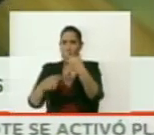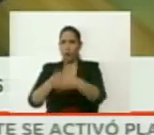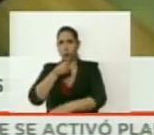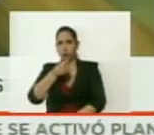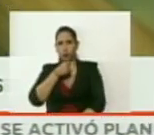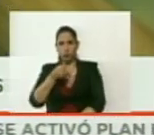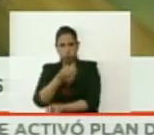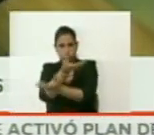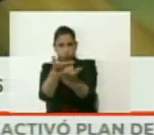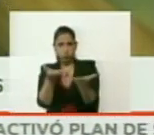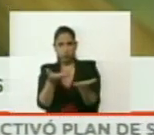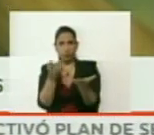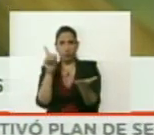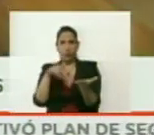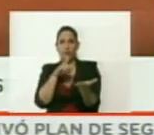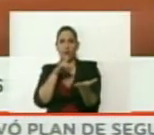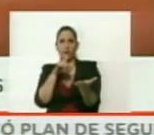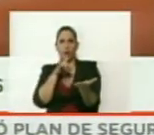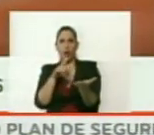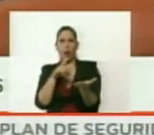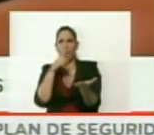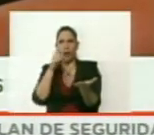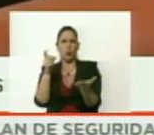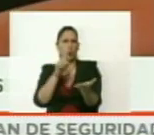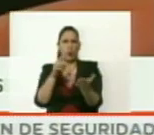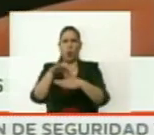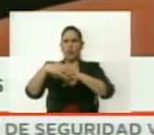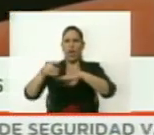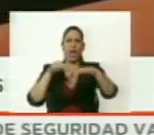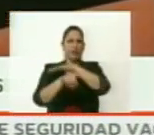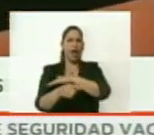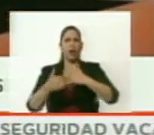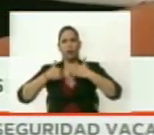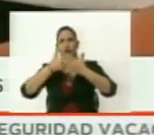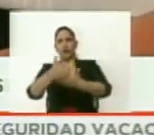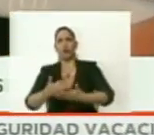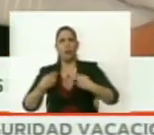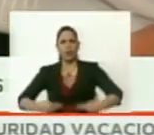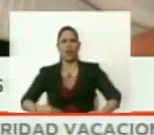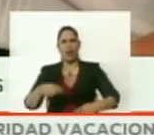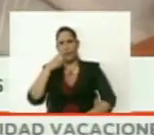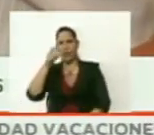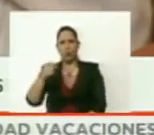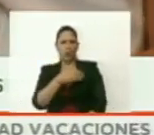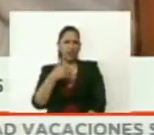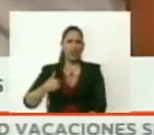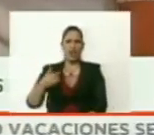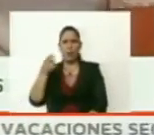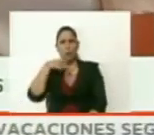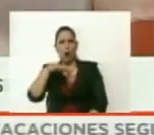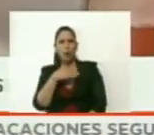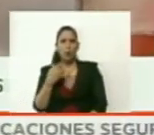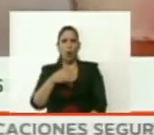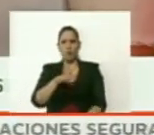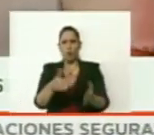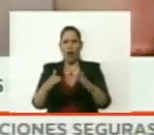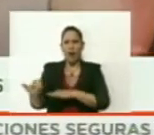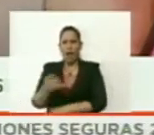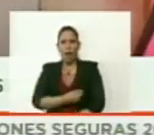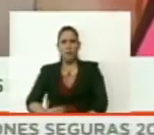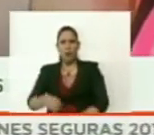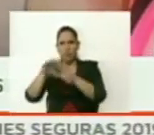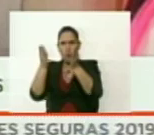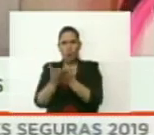están aquí reportaron, Maduro no deja entrar la ayuda humanitaria, Maduro quiere que su pueblo se muera de hambre, el mundo